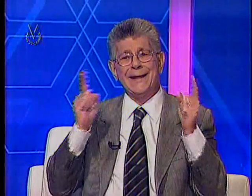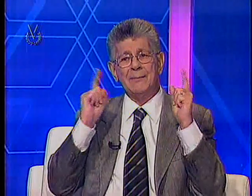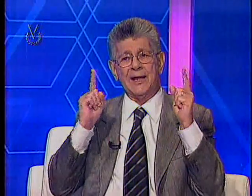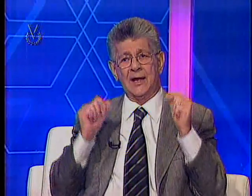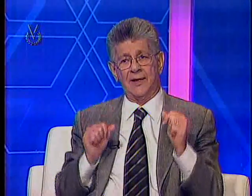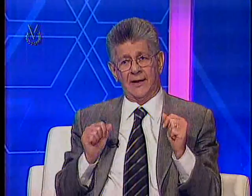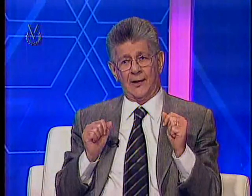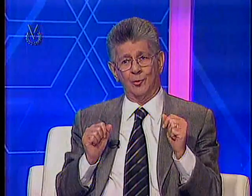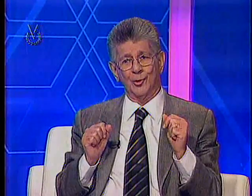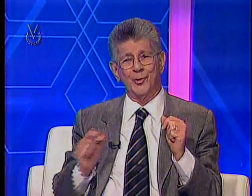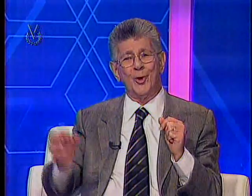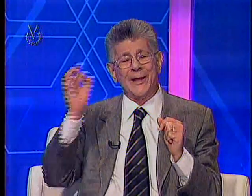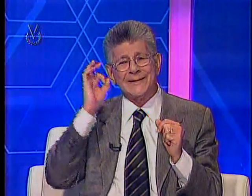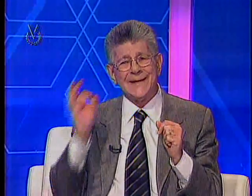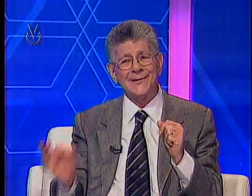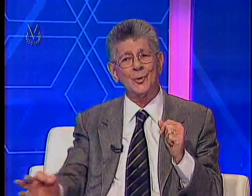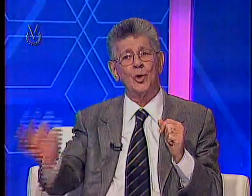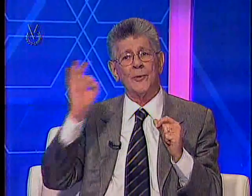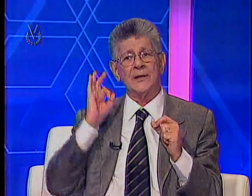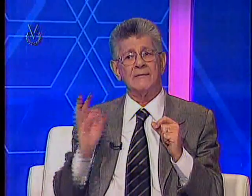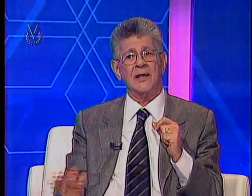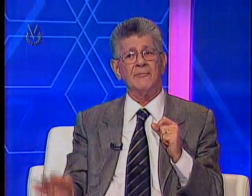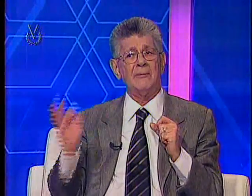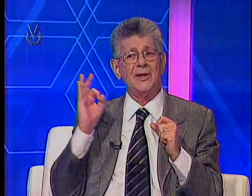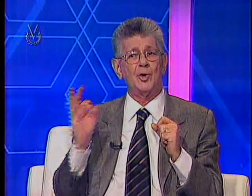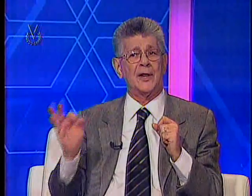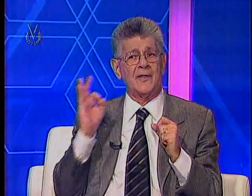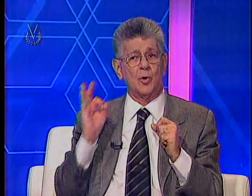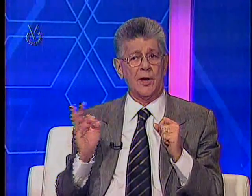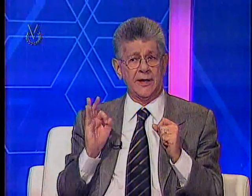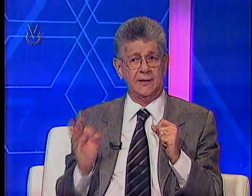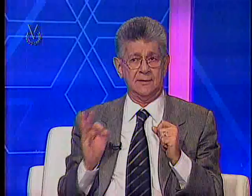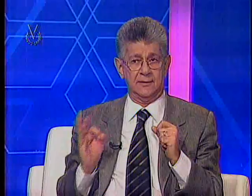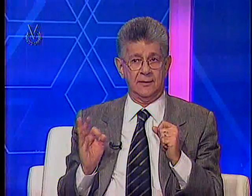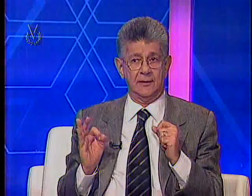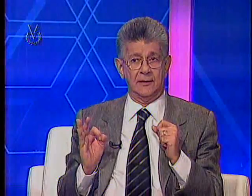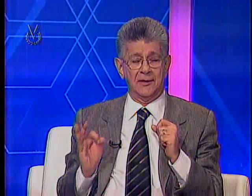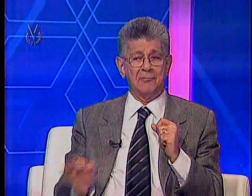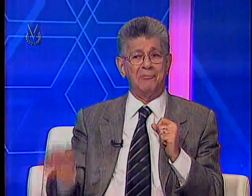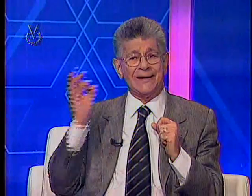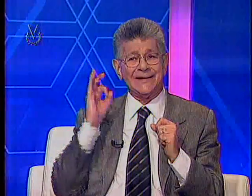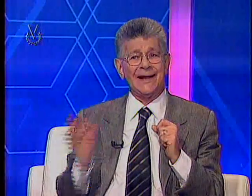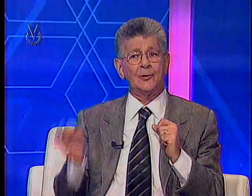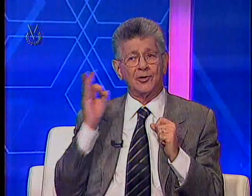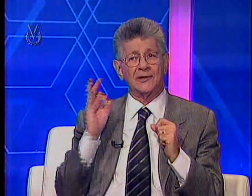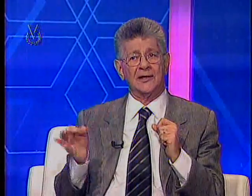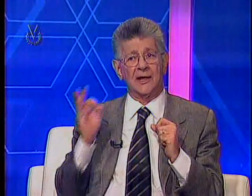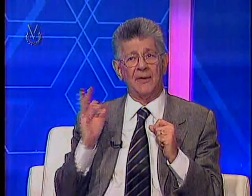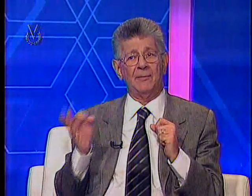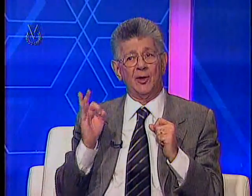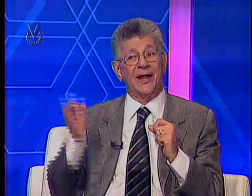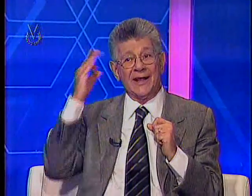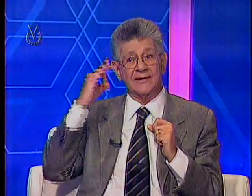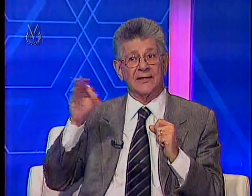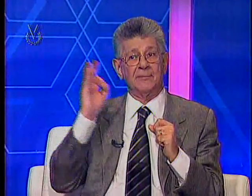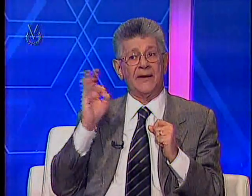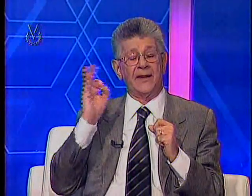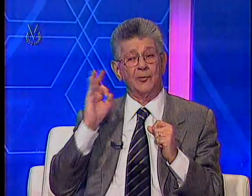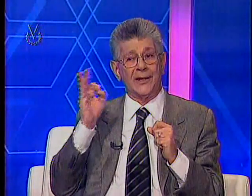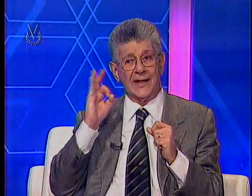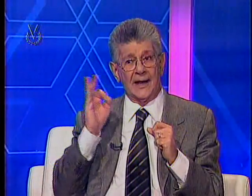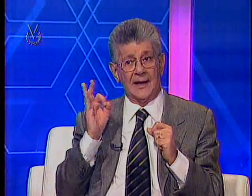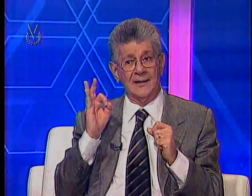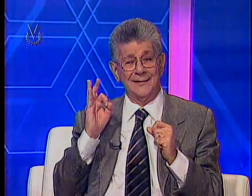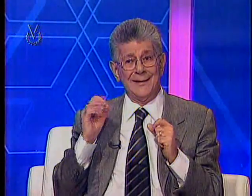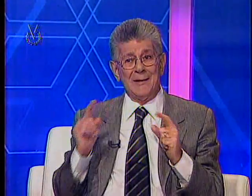cantidad inimaginable de recursos, 996.000 millones de dólares, más 160.000 millones que se sepa de